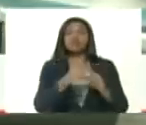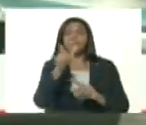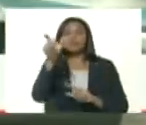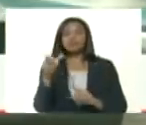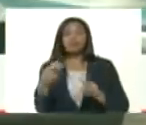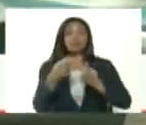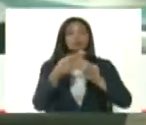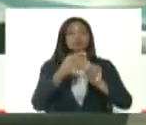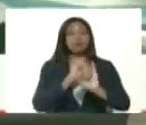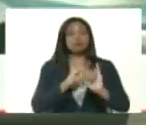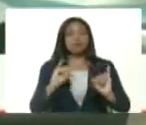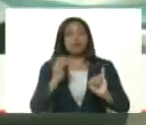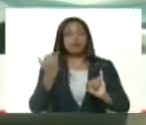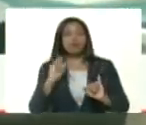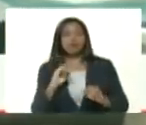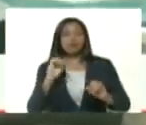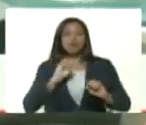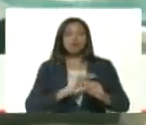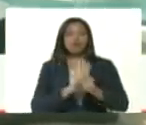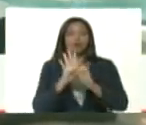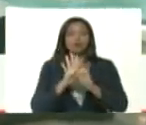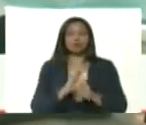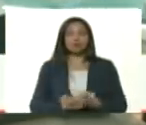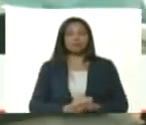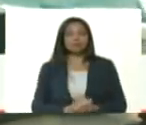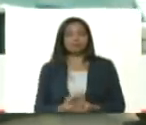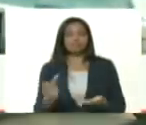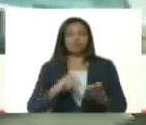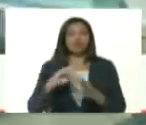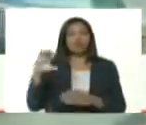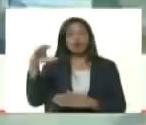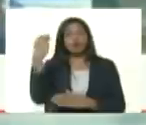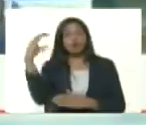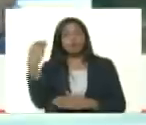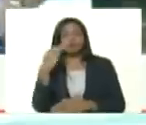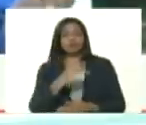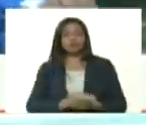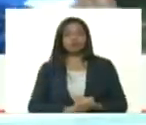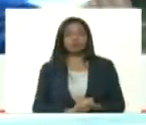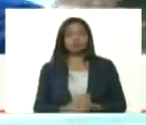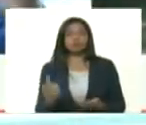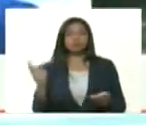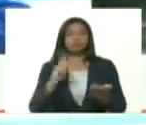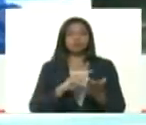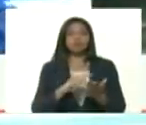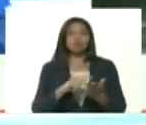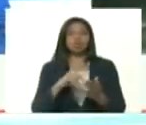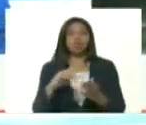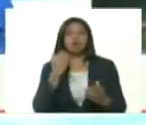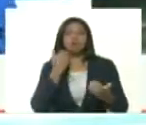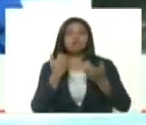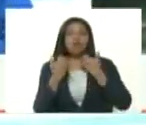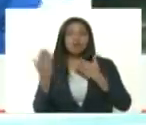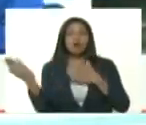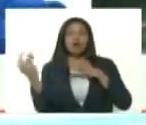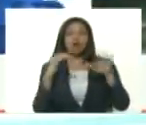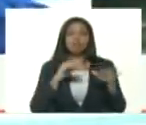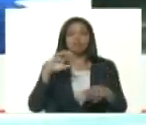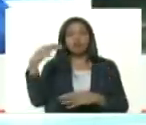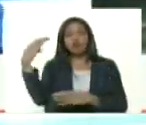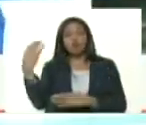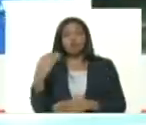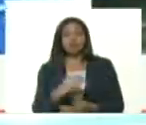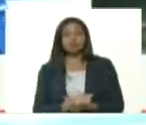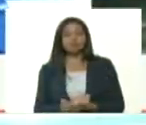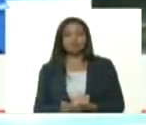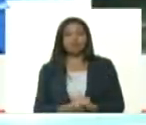paciente positivo de coronavirus que llegó de Colombia. Vino contagiada de Colombia.